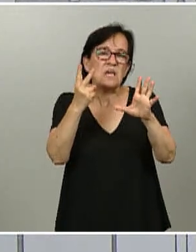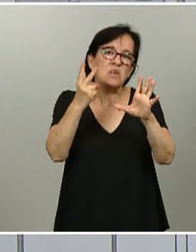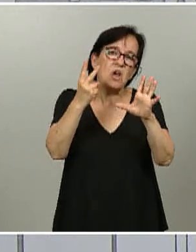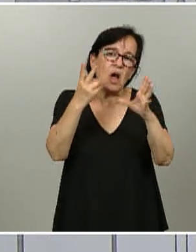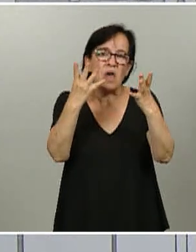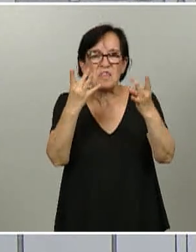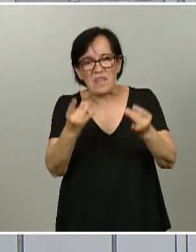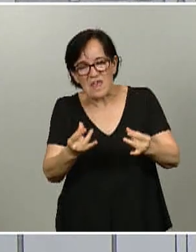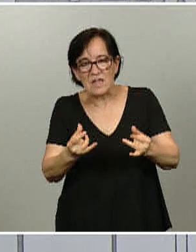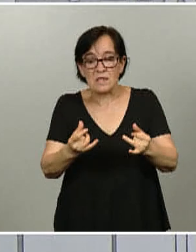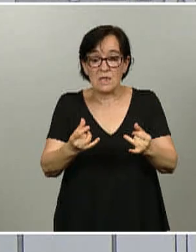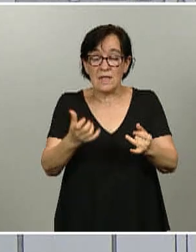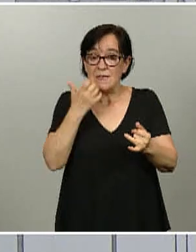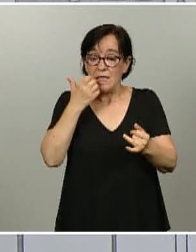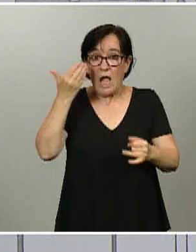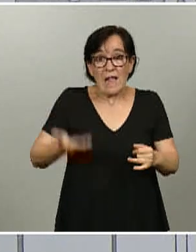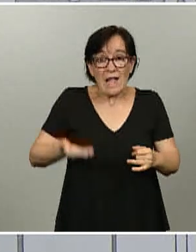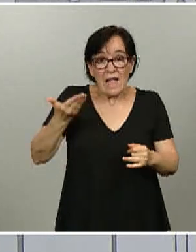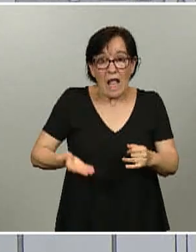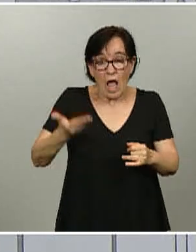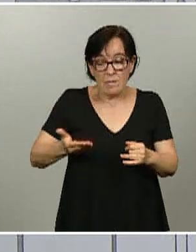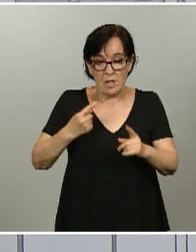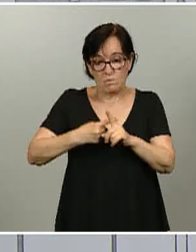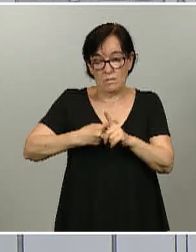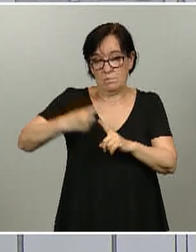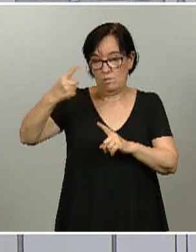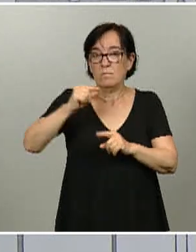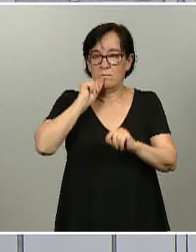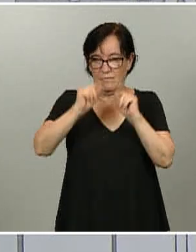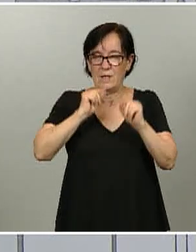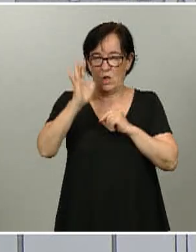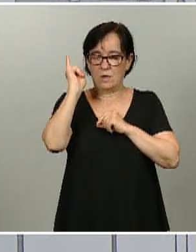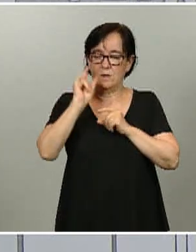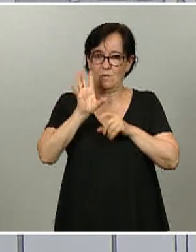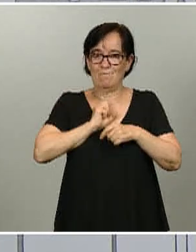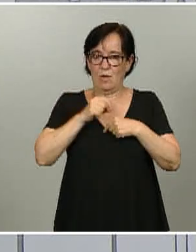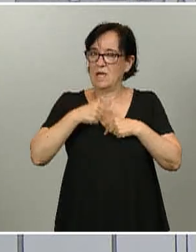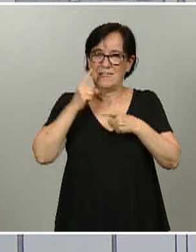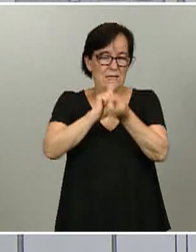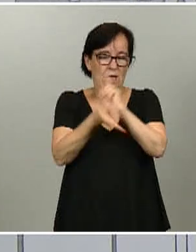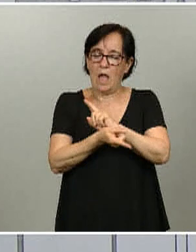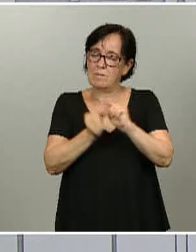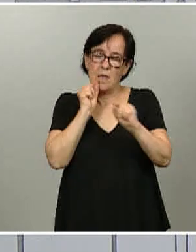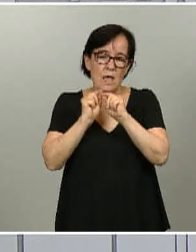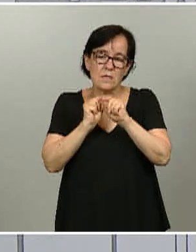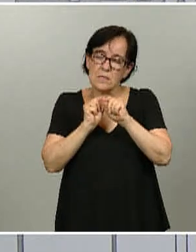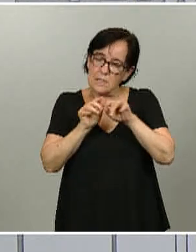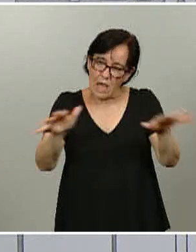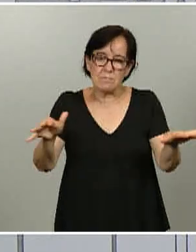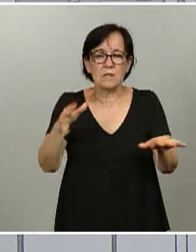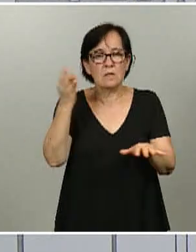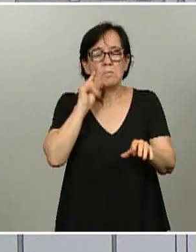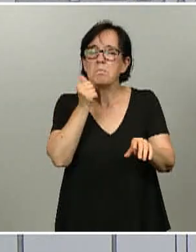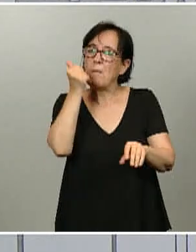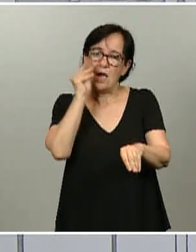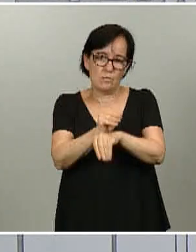los casos graves, con altísimas cargas virales, eso cambia. La transmisibilidad sí que todavía hay que ser más prudentes y tenemos